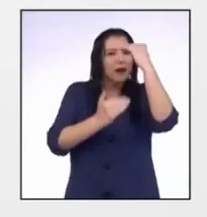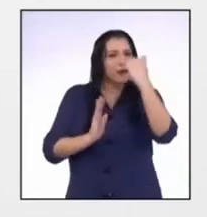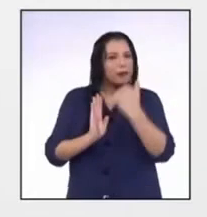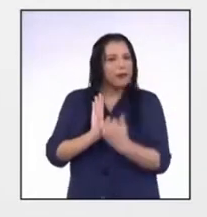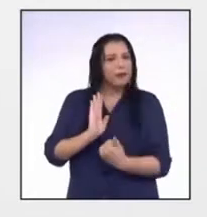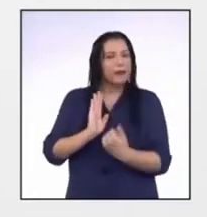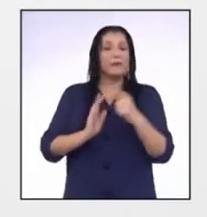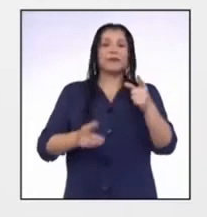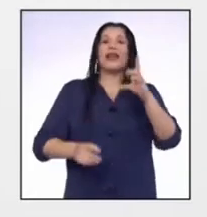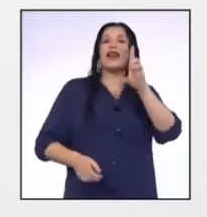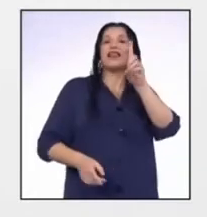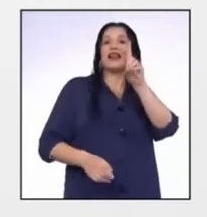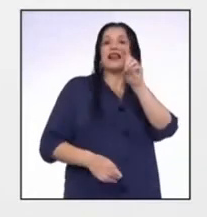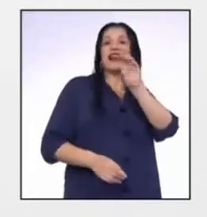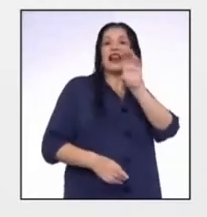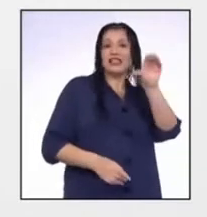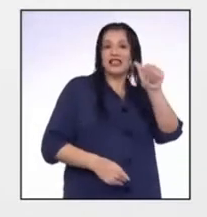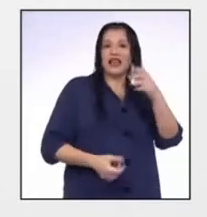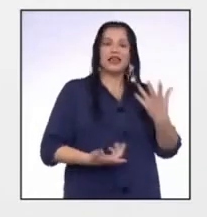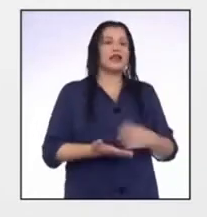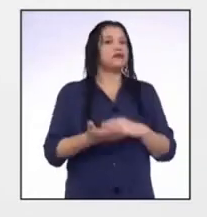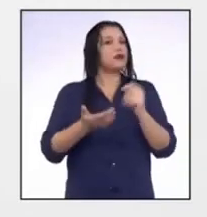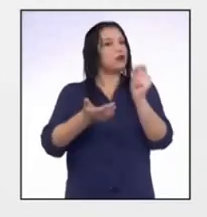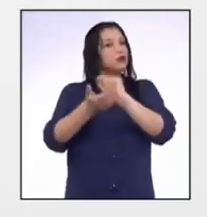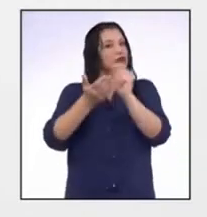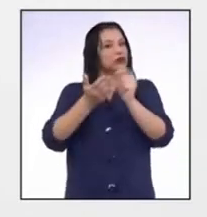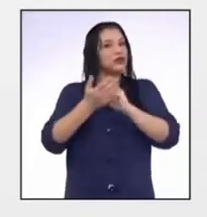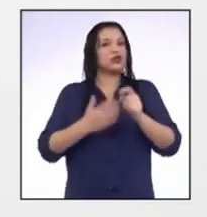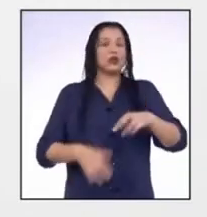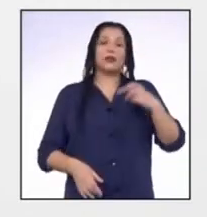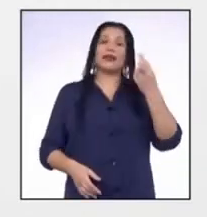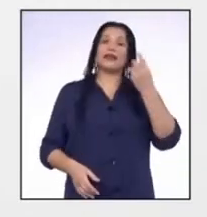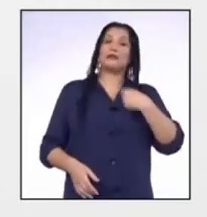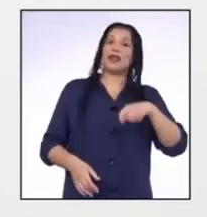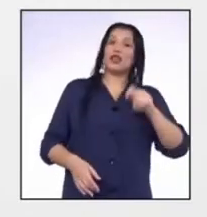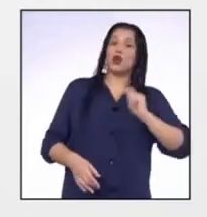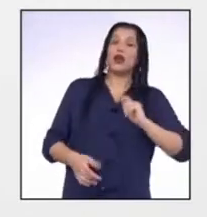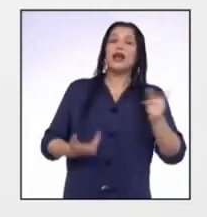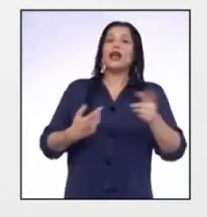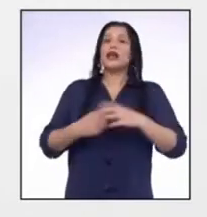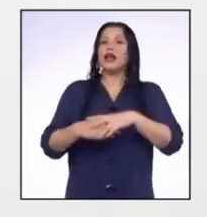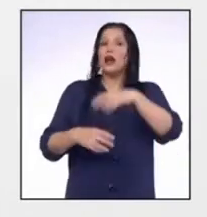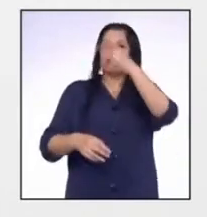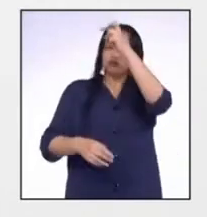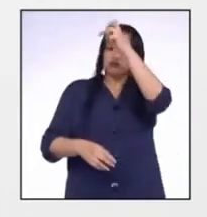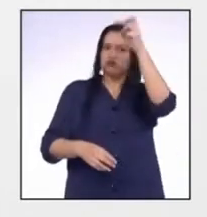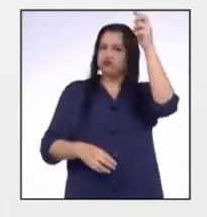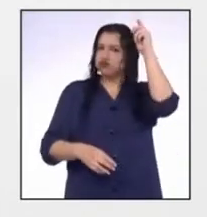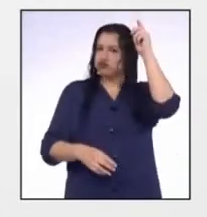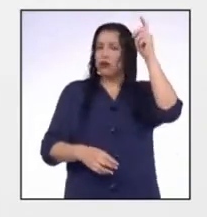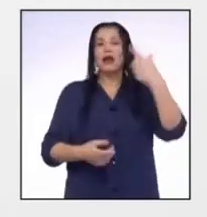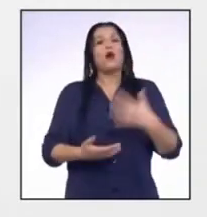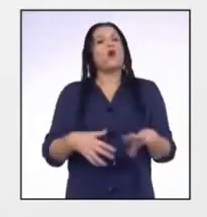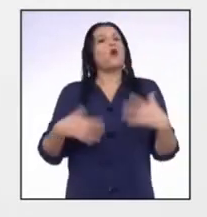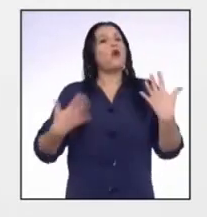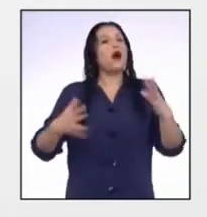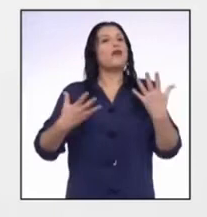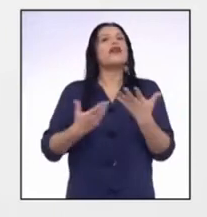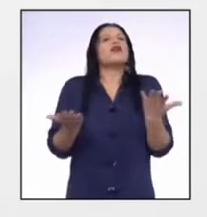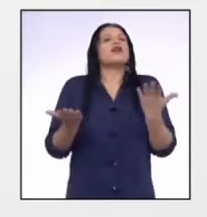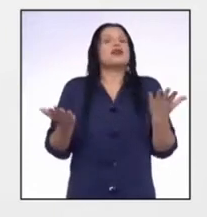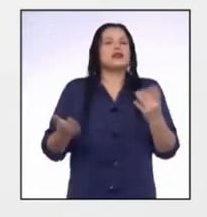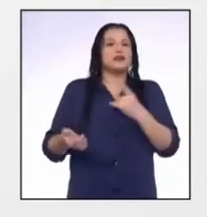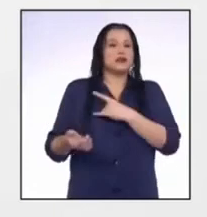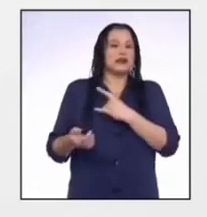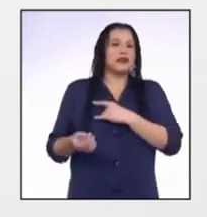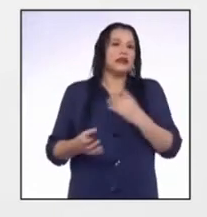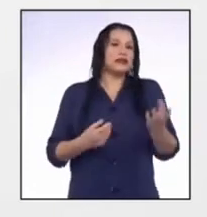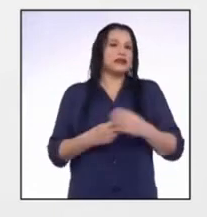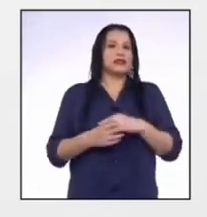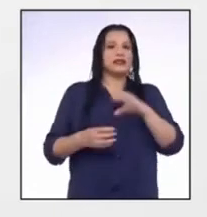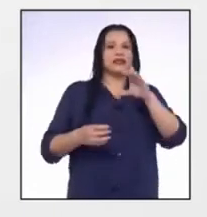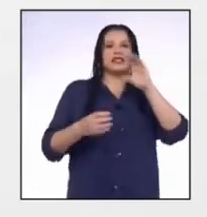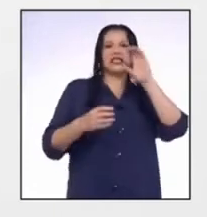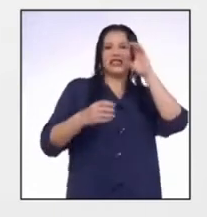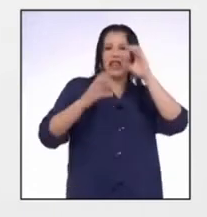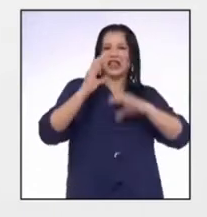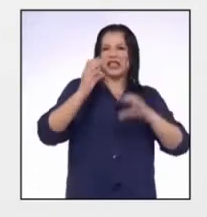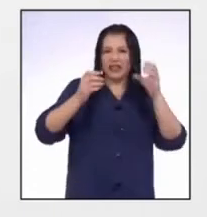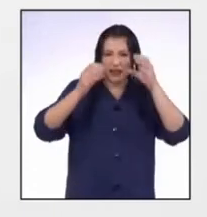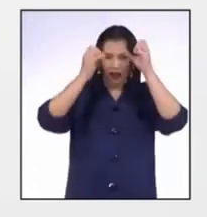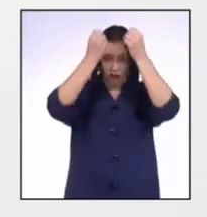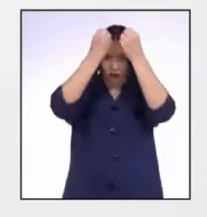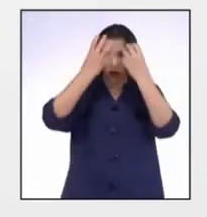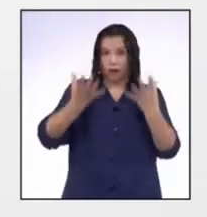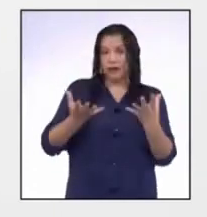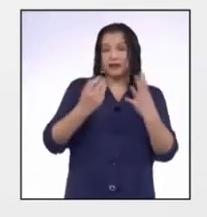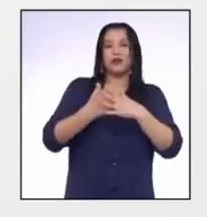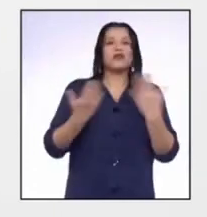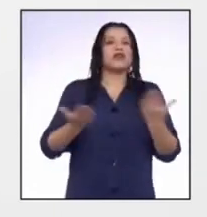Daniel Cassany, autor español y doctor en enseñanza de lenguas y literatura en la Facultad de Ciencias de la Información de